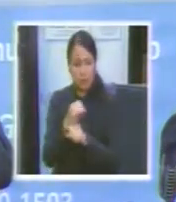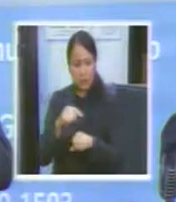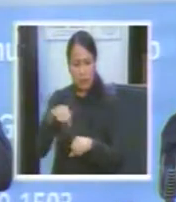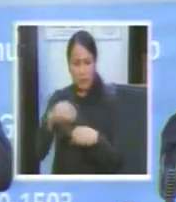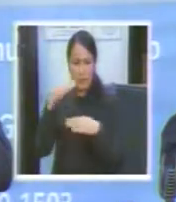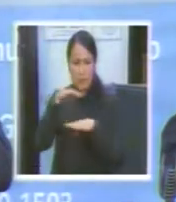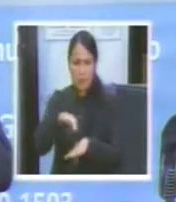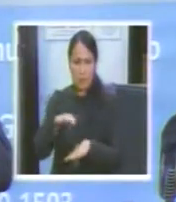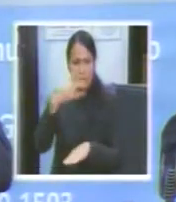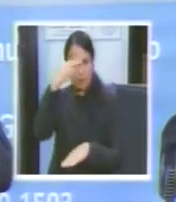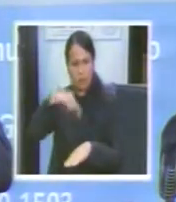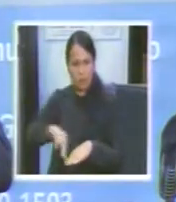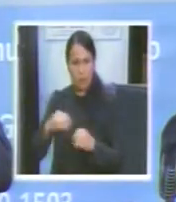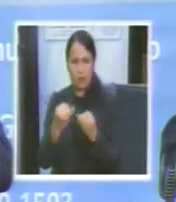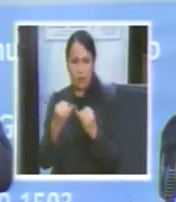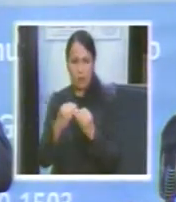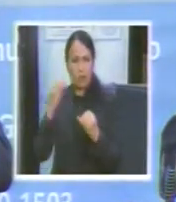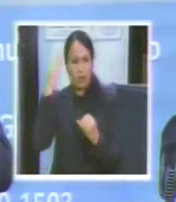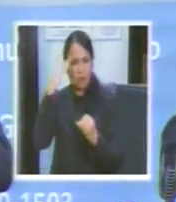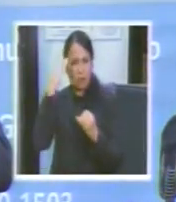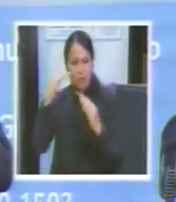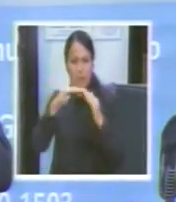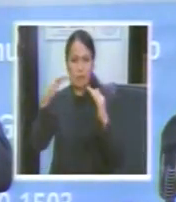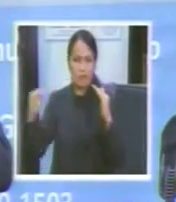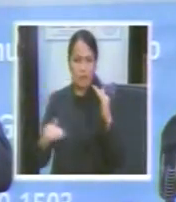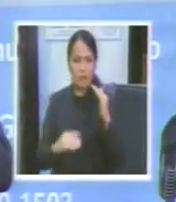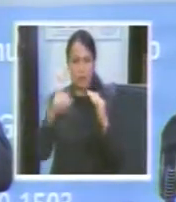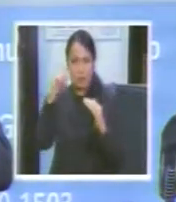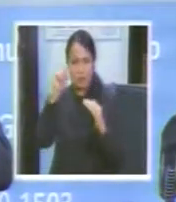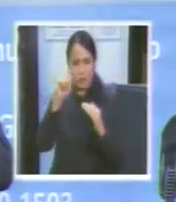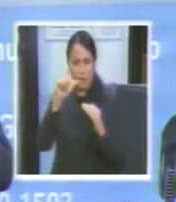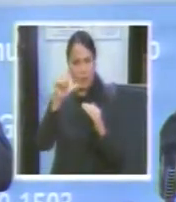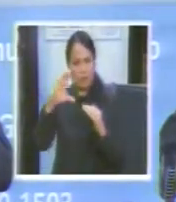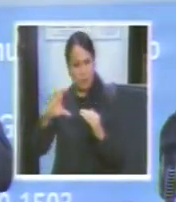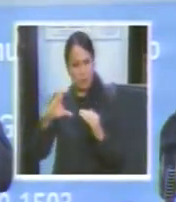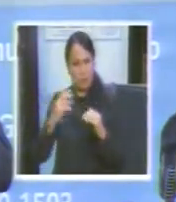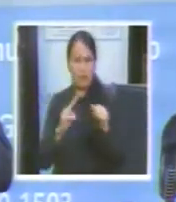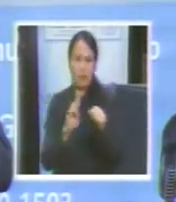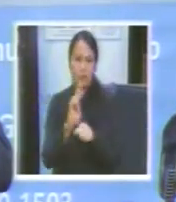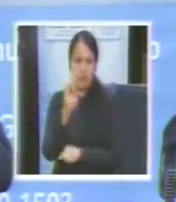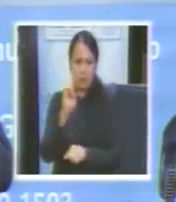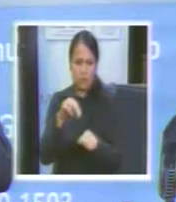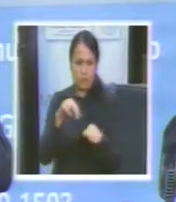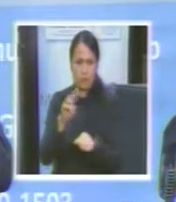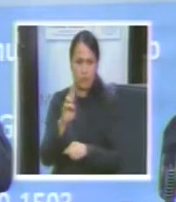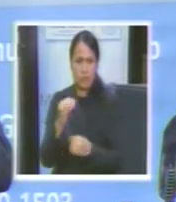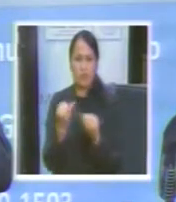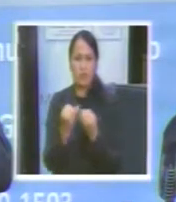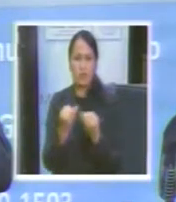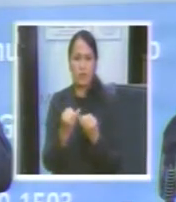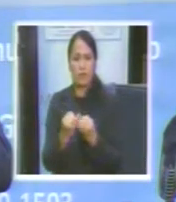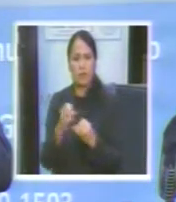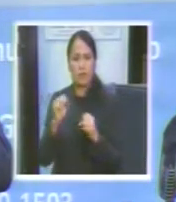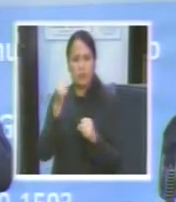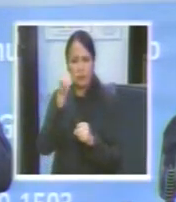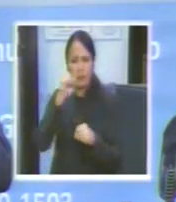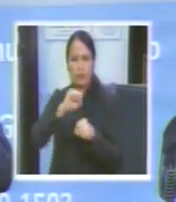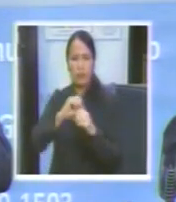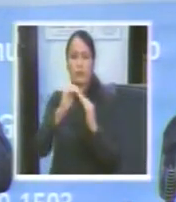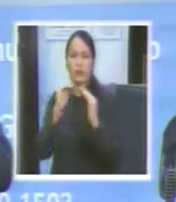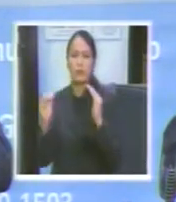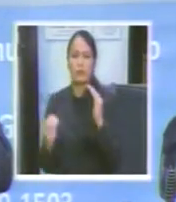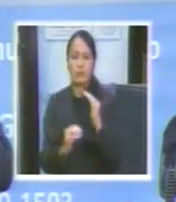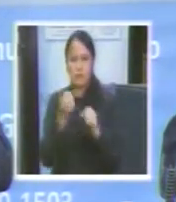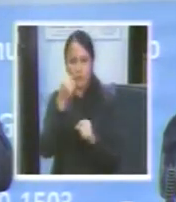México. Fue subjefe de la negociación del Tratado de Libre Comercio de América del Norte. Fue subsecretario de Negociaciones Comerciales Internacionales en